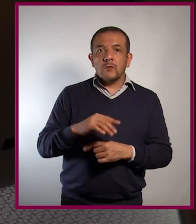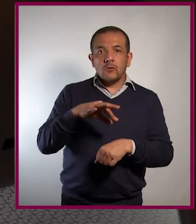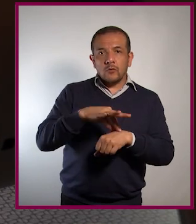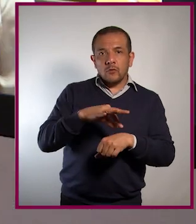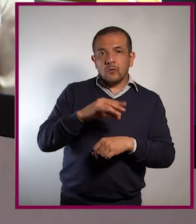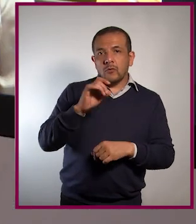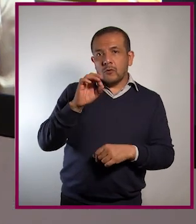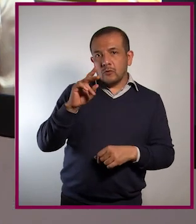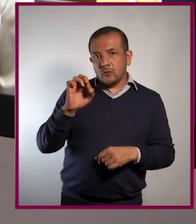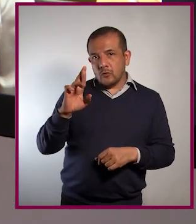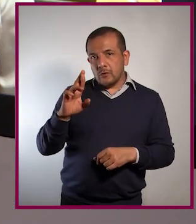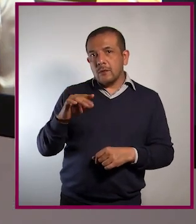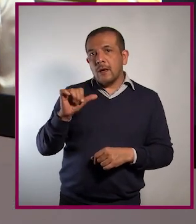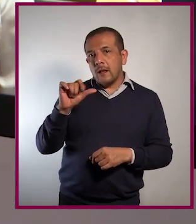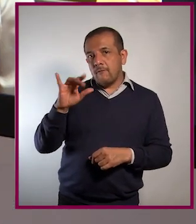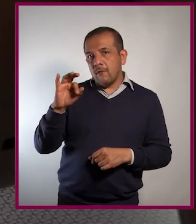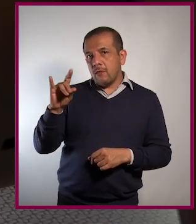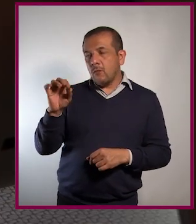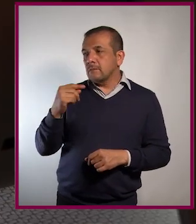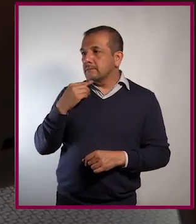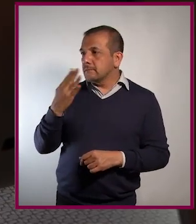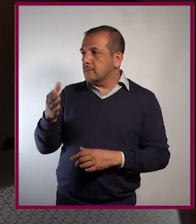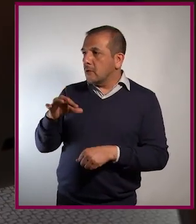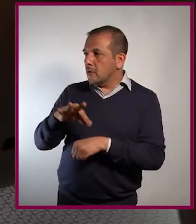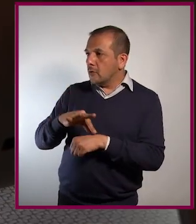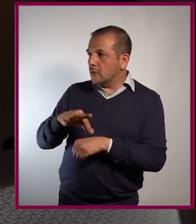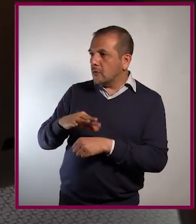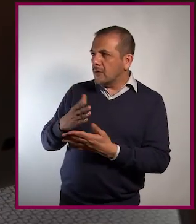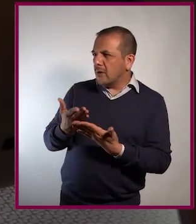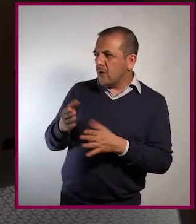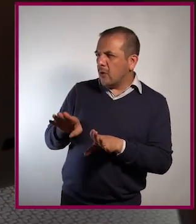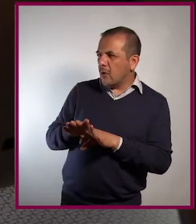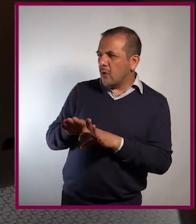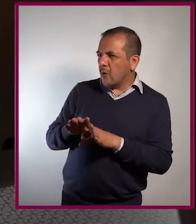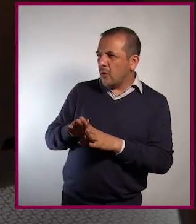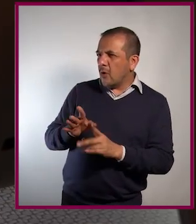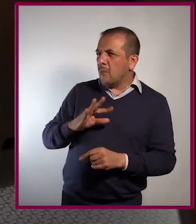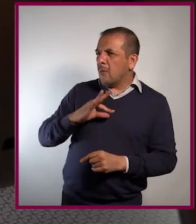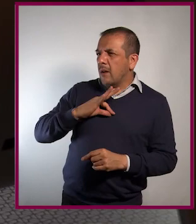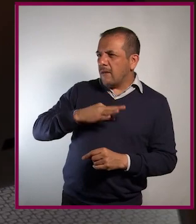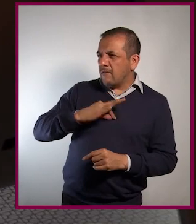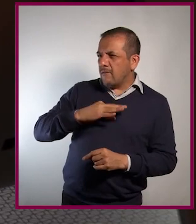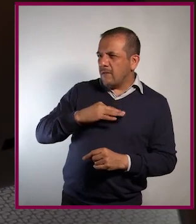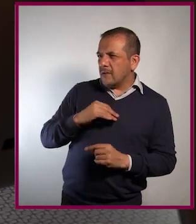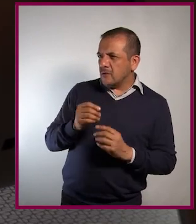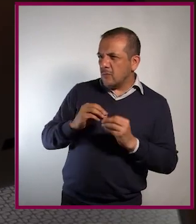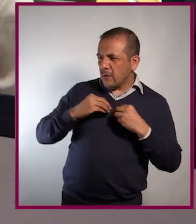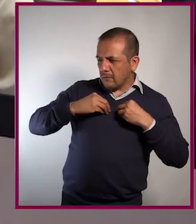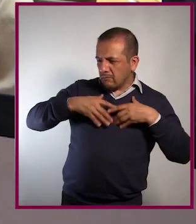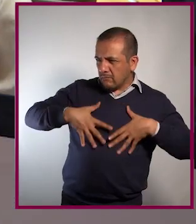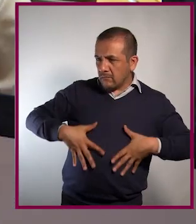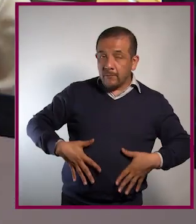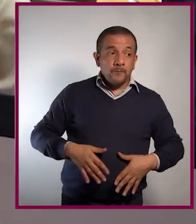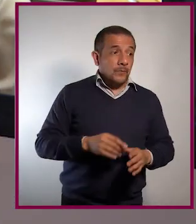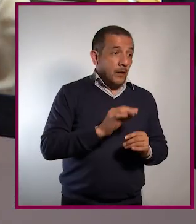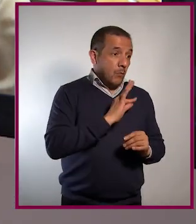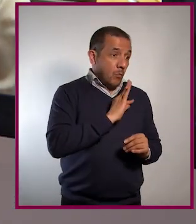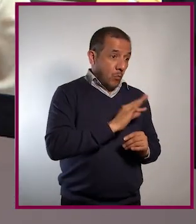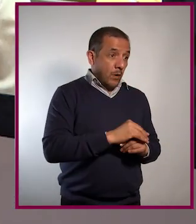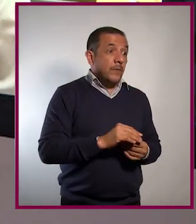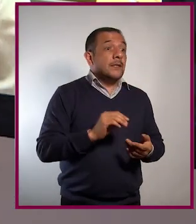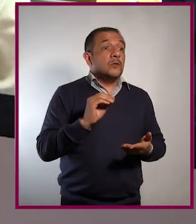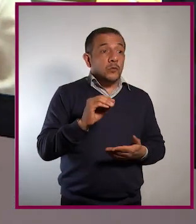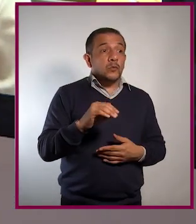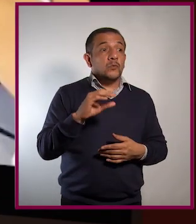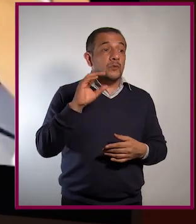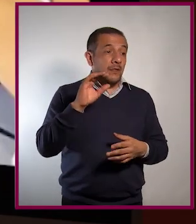Continuamos con el doctor Alfredo Ponce de León. Doctor, ¿qué circunstancias pueden activar la infección latente? Que bajen las defensas por